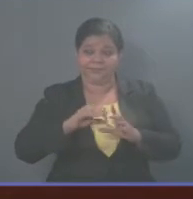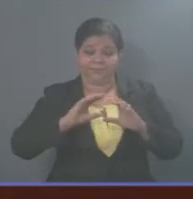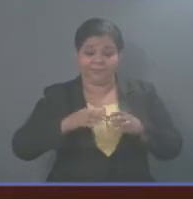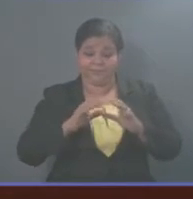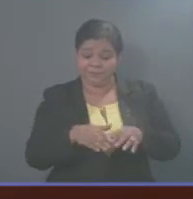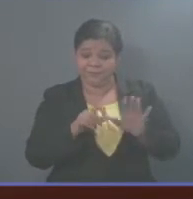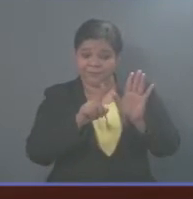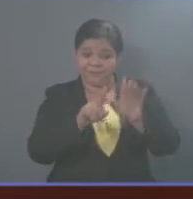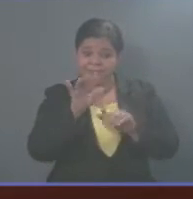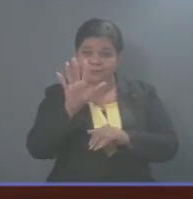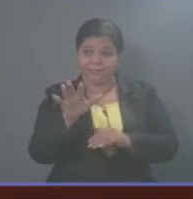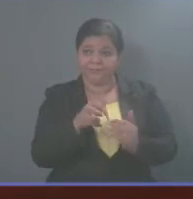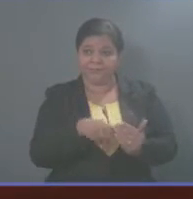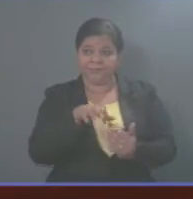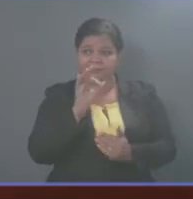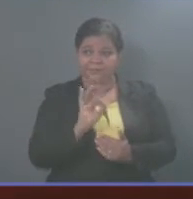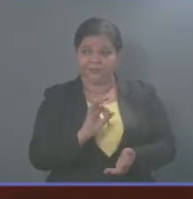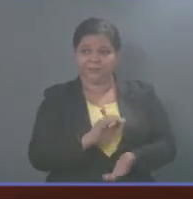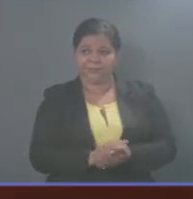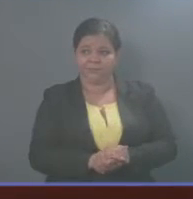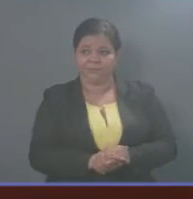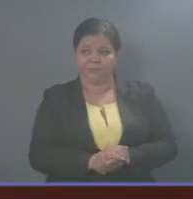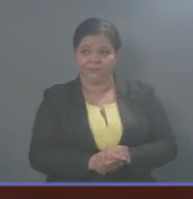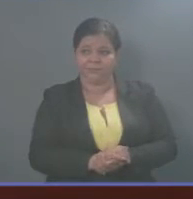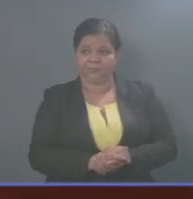65 expedientes